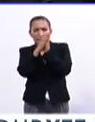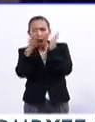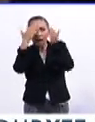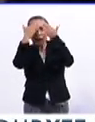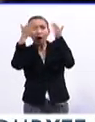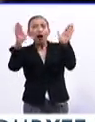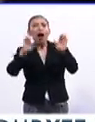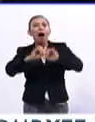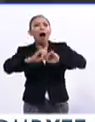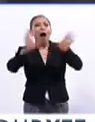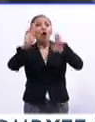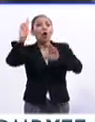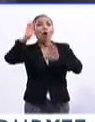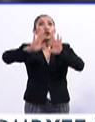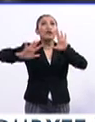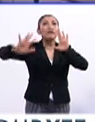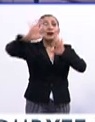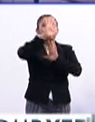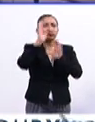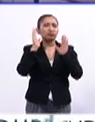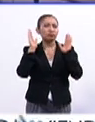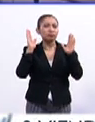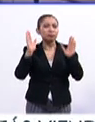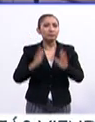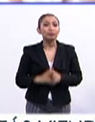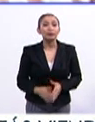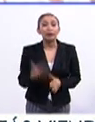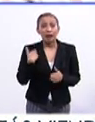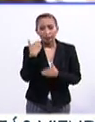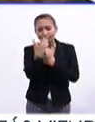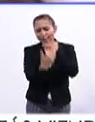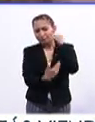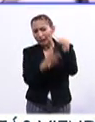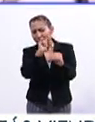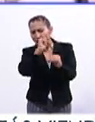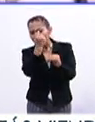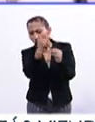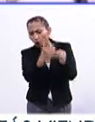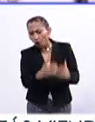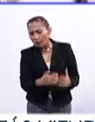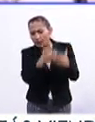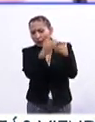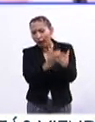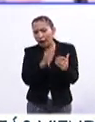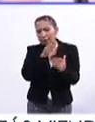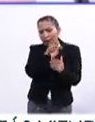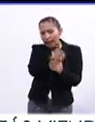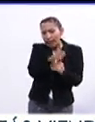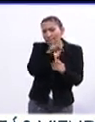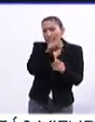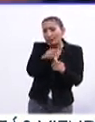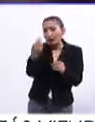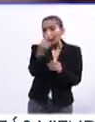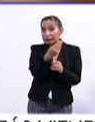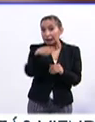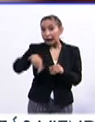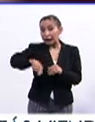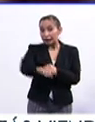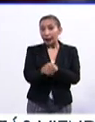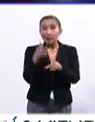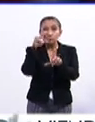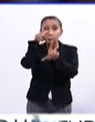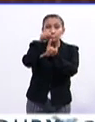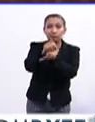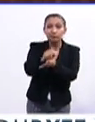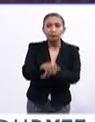nuestro entendimiento del universo de manera extraordinaria el desarrollo de la tecnología es resultado y parte indispensable de este